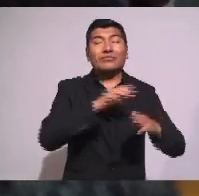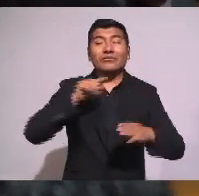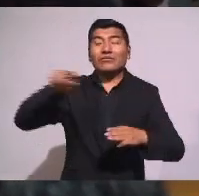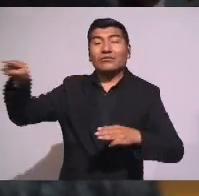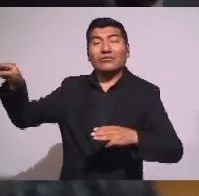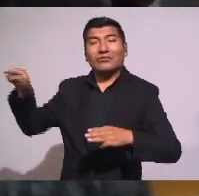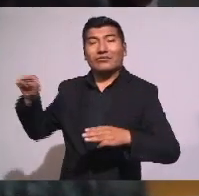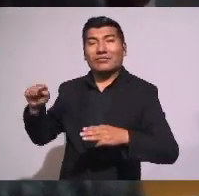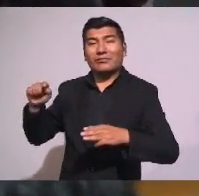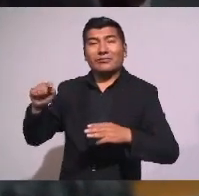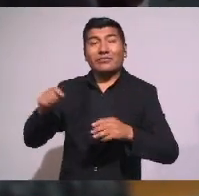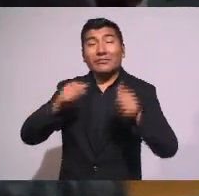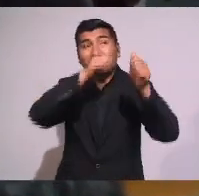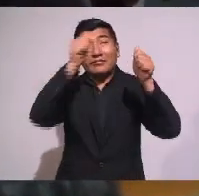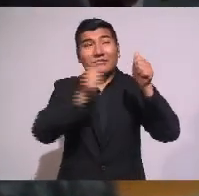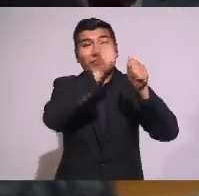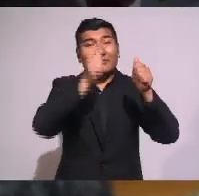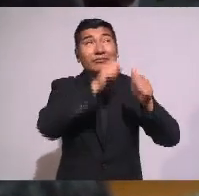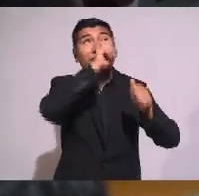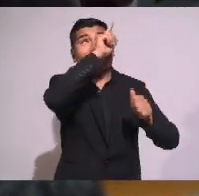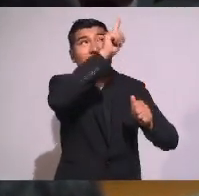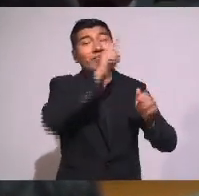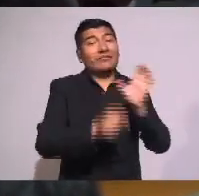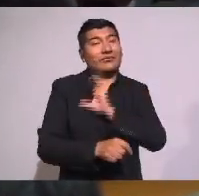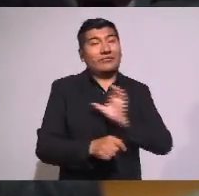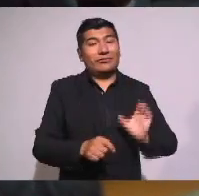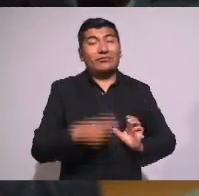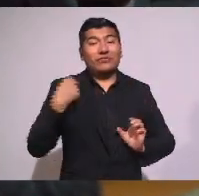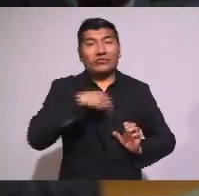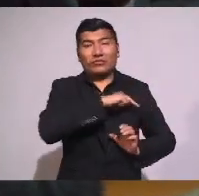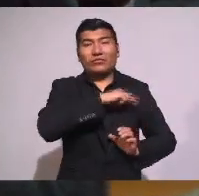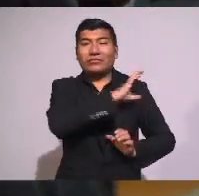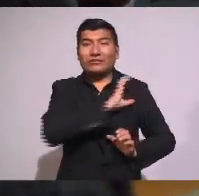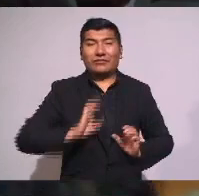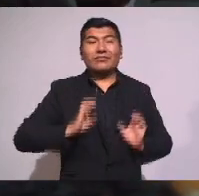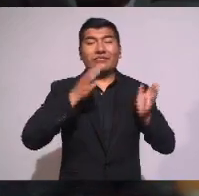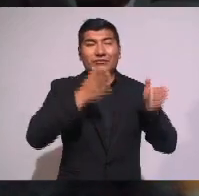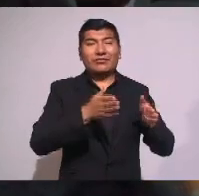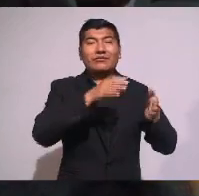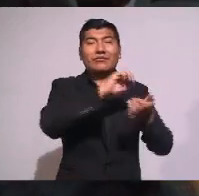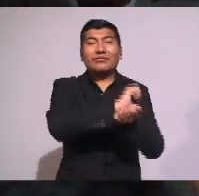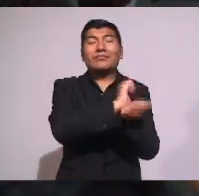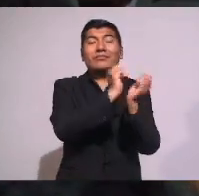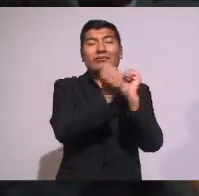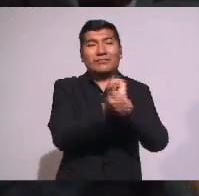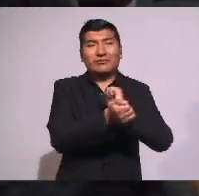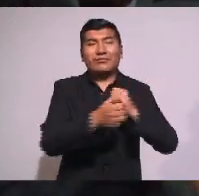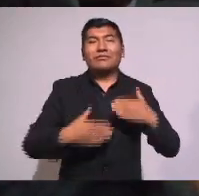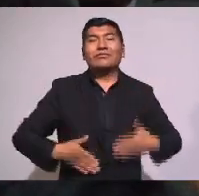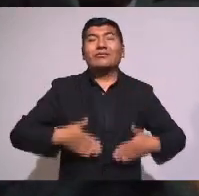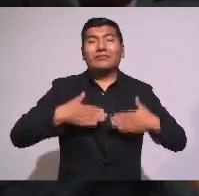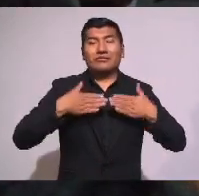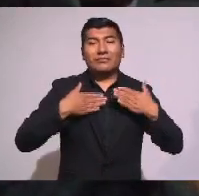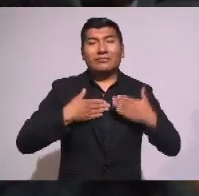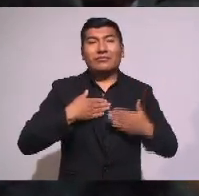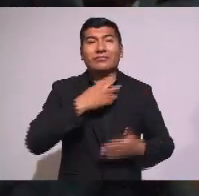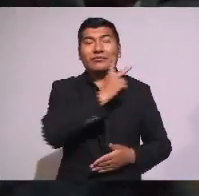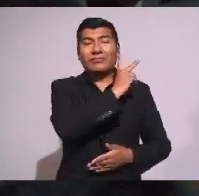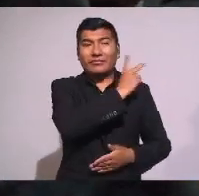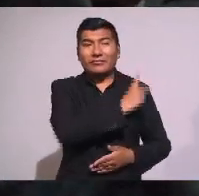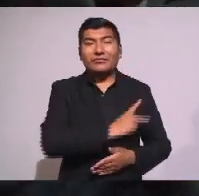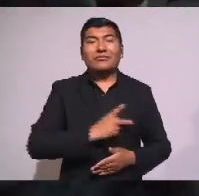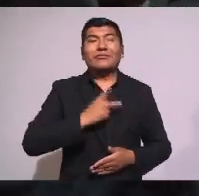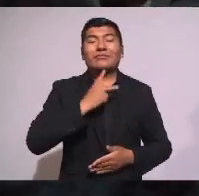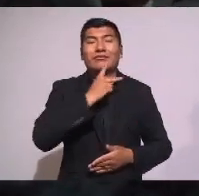a Cristo, ser cristianos, es transformar la vida personal de